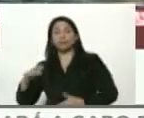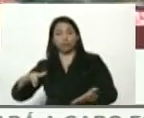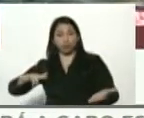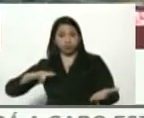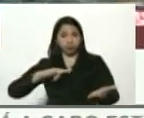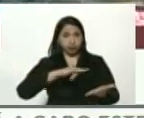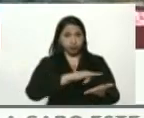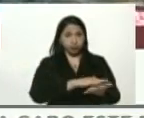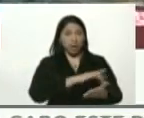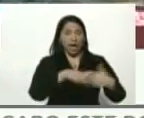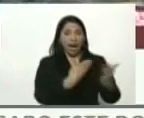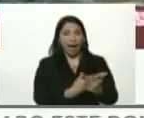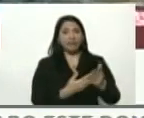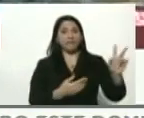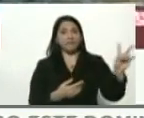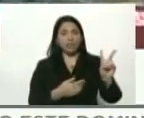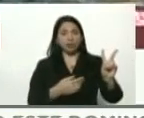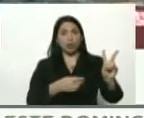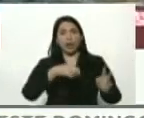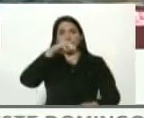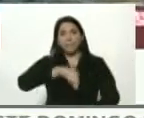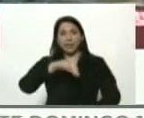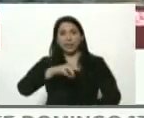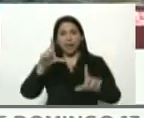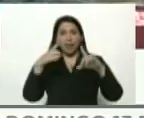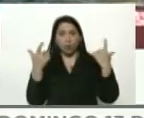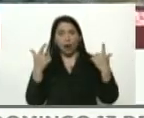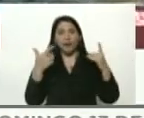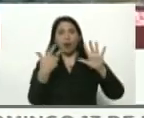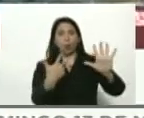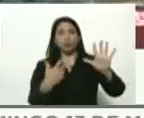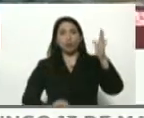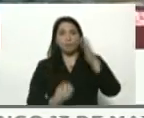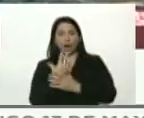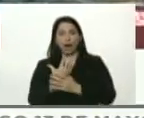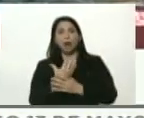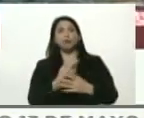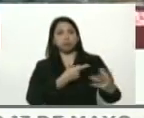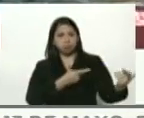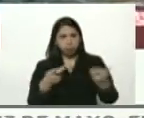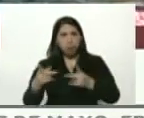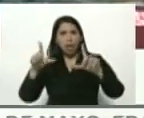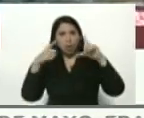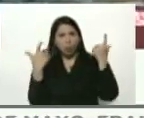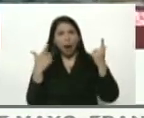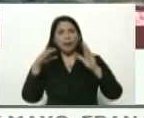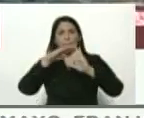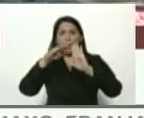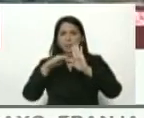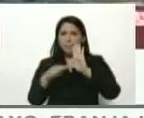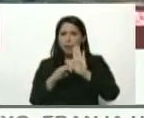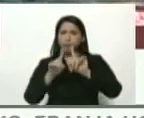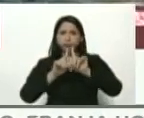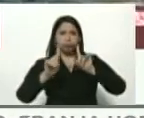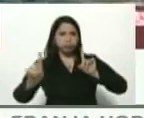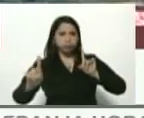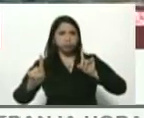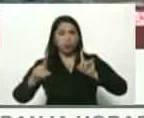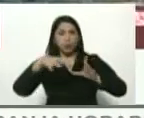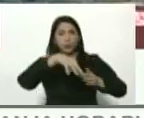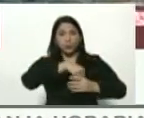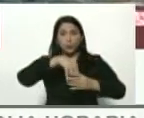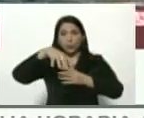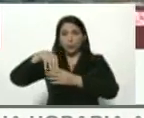mayo, llegó a Maiquetía, fueron recibidos, se cumplió el protocolo de aislamiento y de